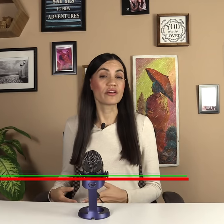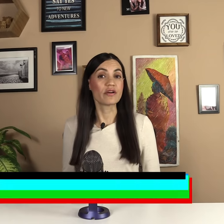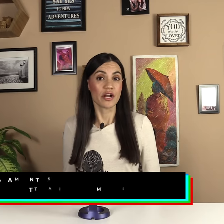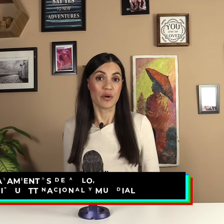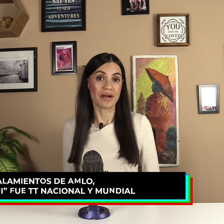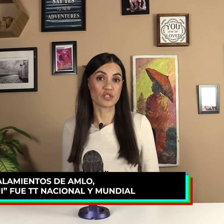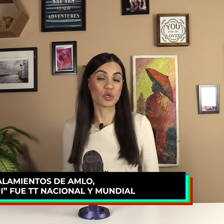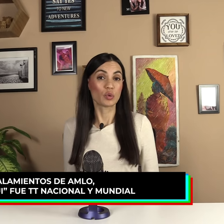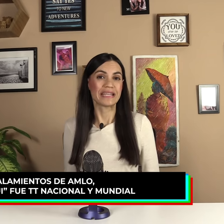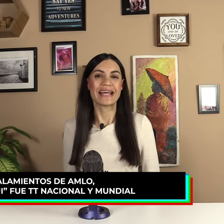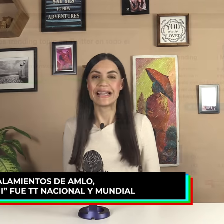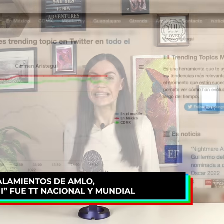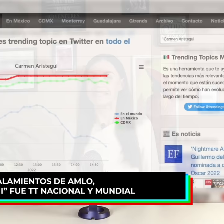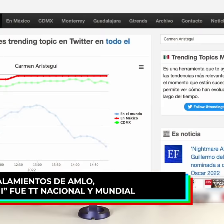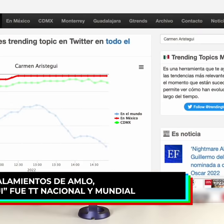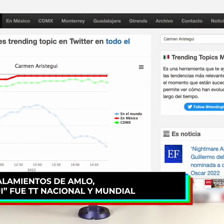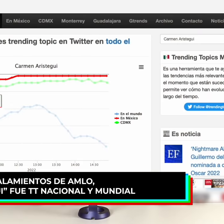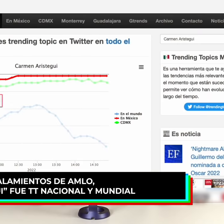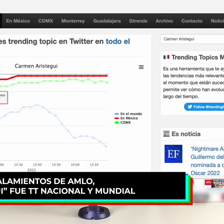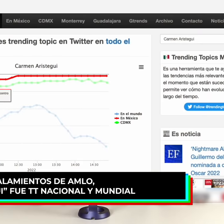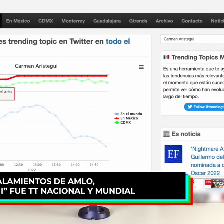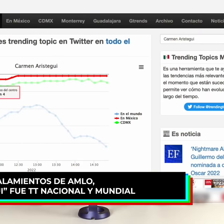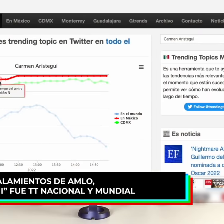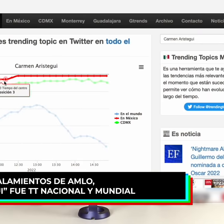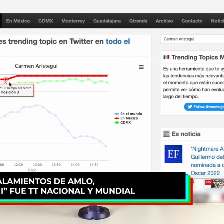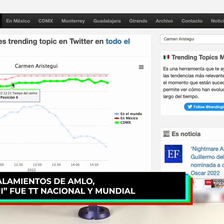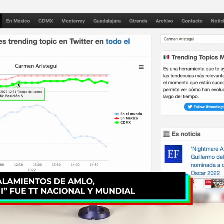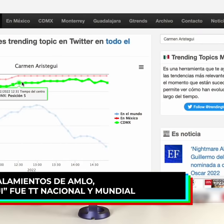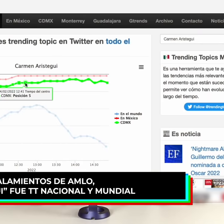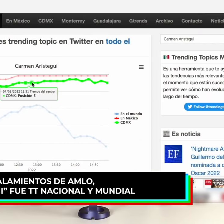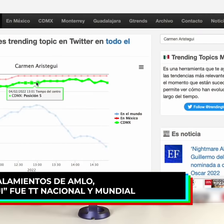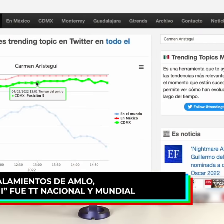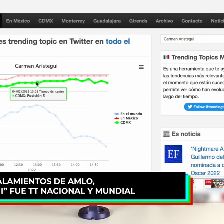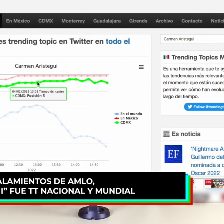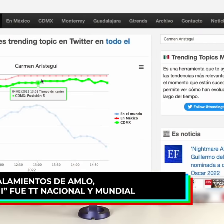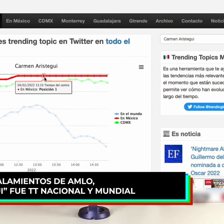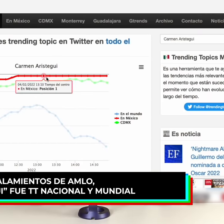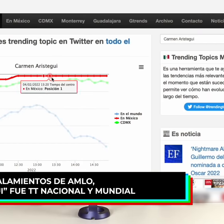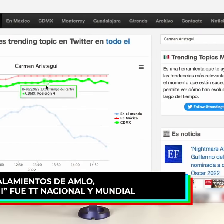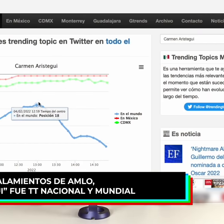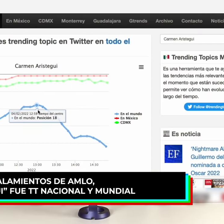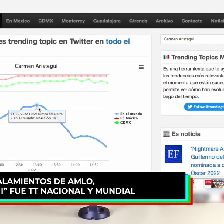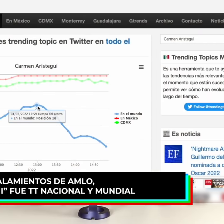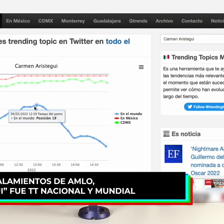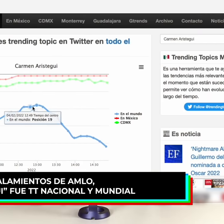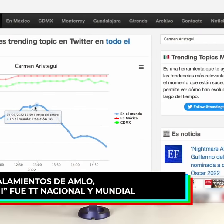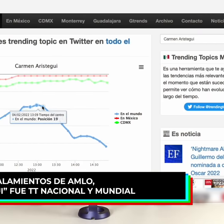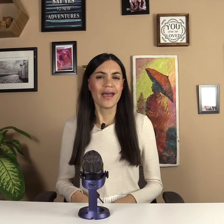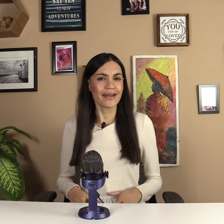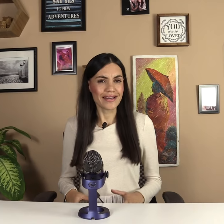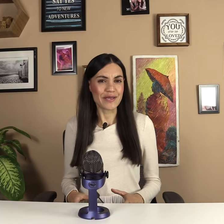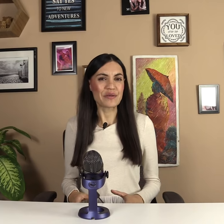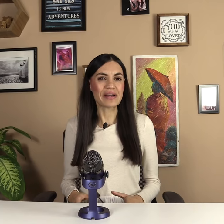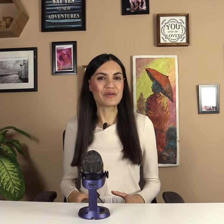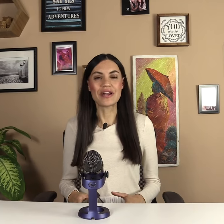el 4 de febrero apareció en twitter el trending carmen aristegui y el nombre de la periodista obtuvo más de 10 millones de impresiones ese día